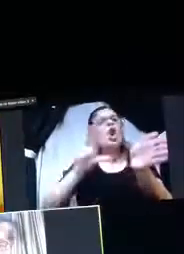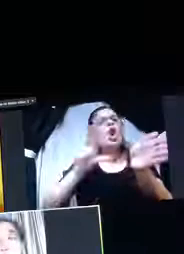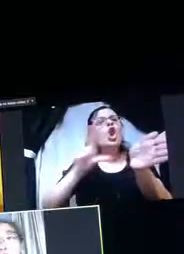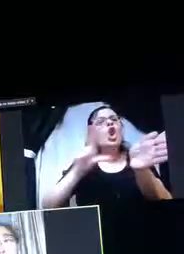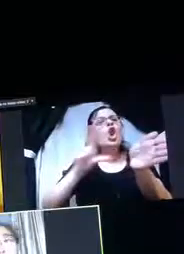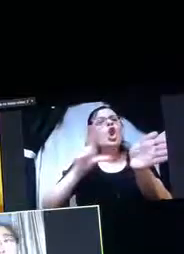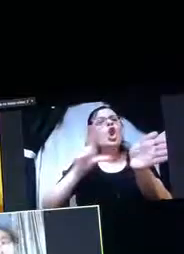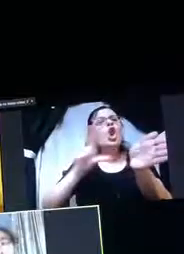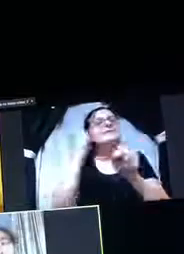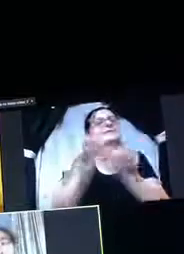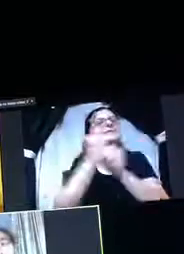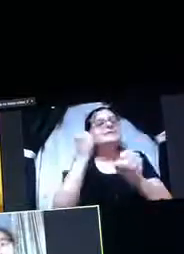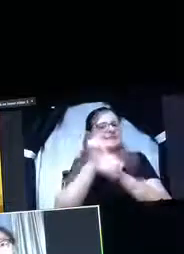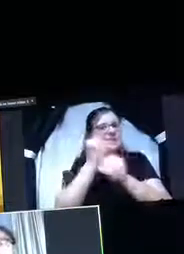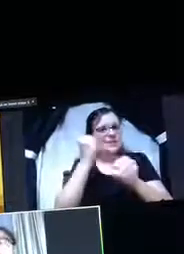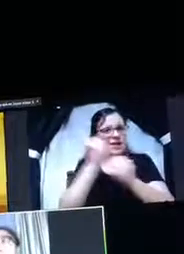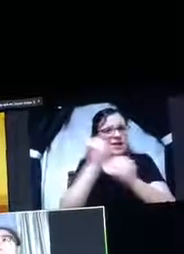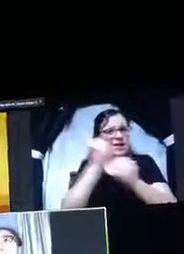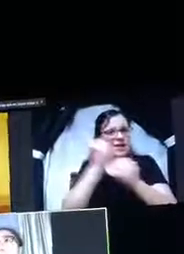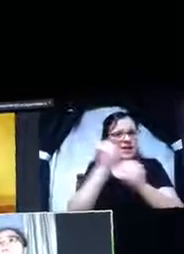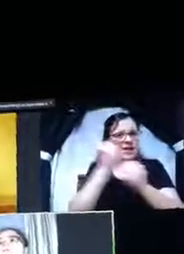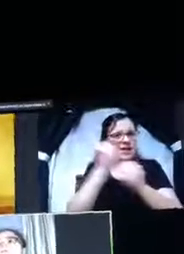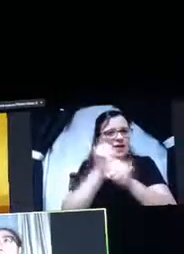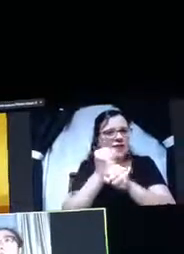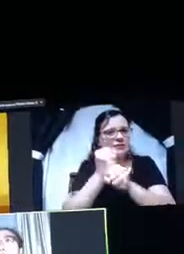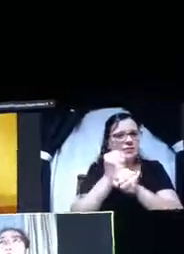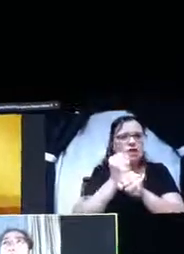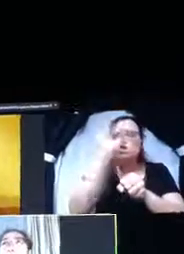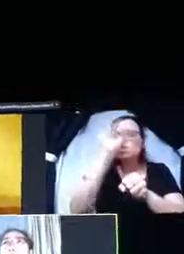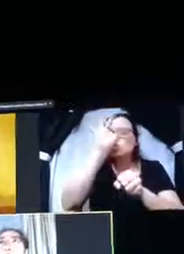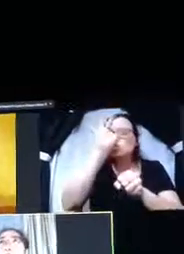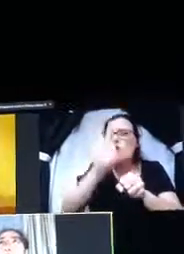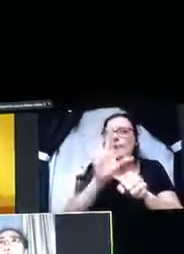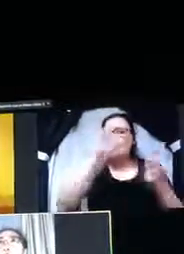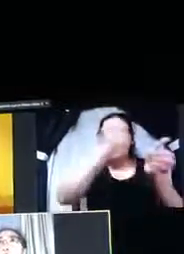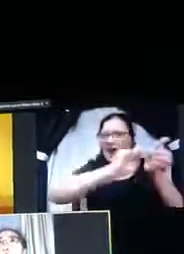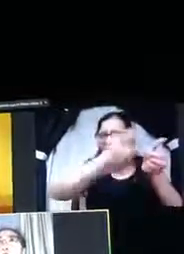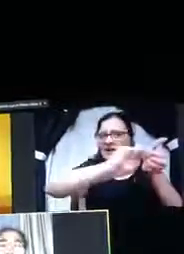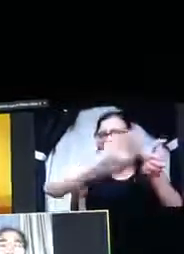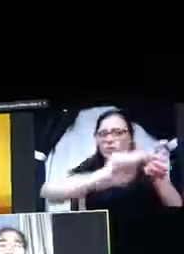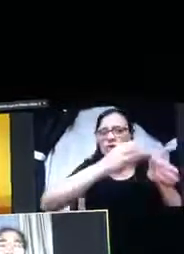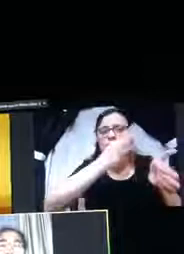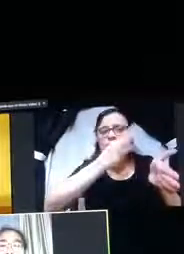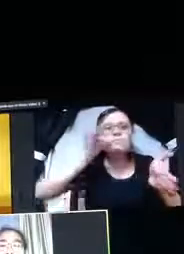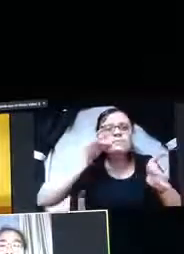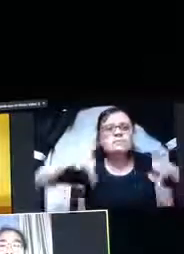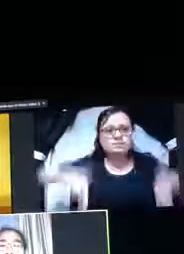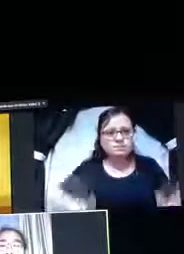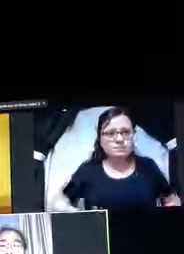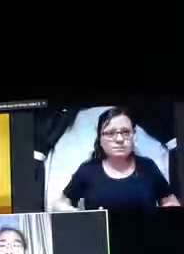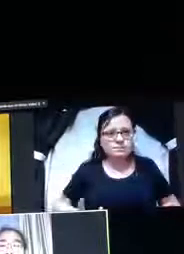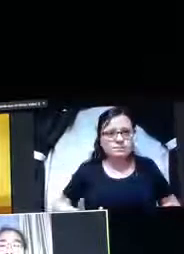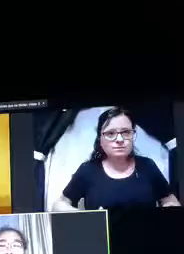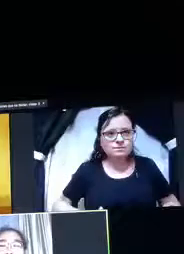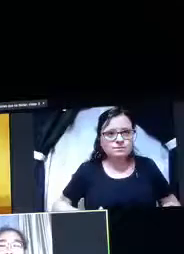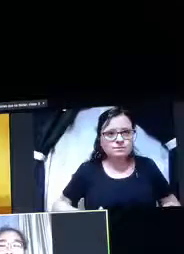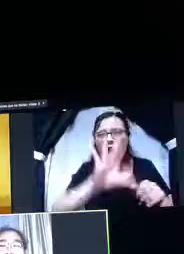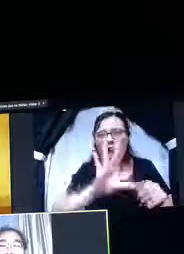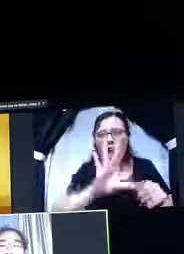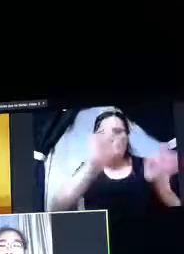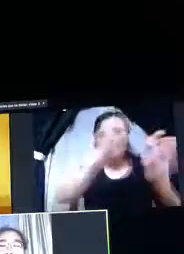silencio, ¿no? Todo a través de la escritura. Entonces yo me acuerdo, y esto me causa mucha gracia